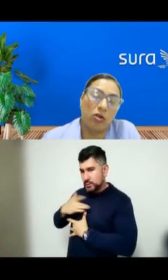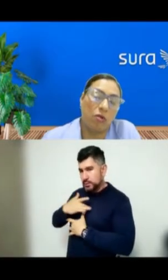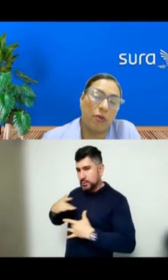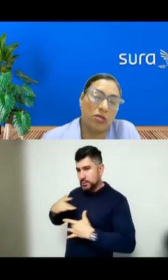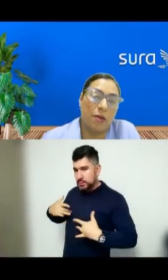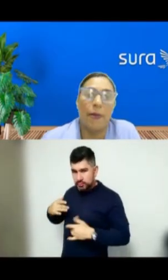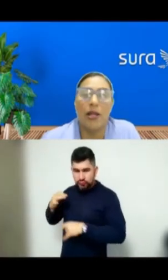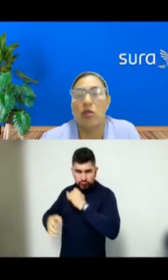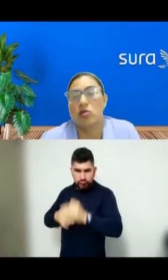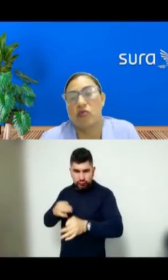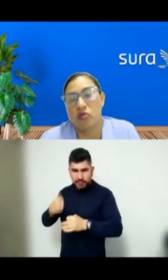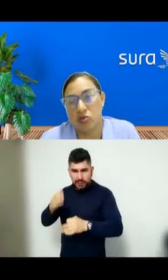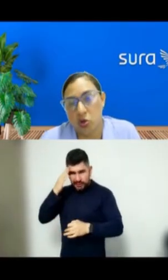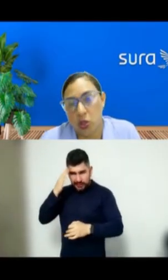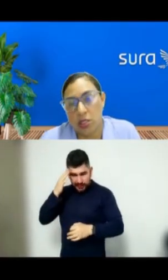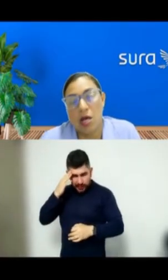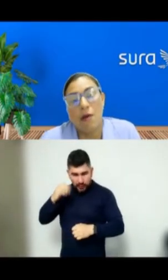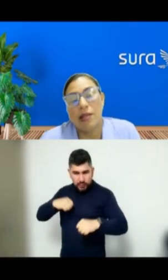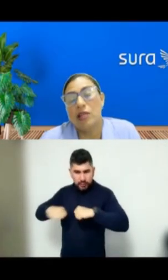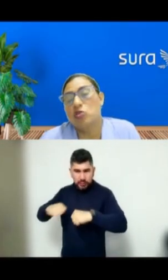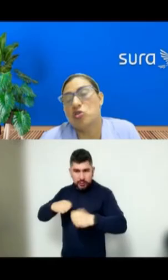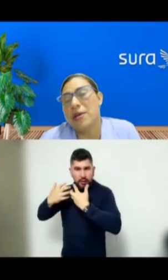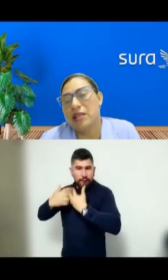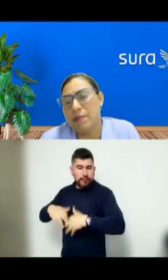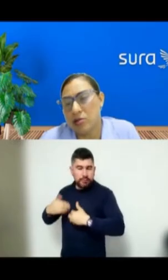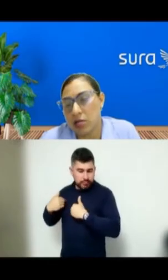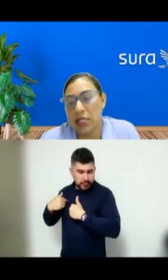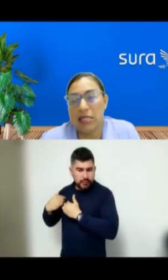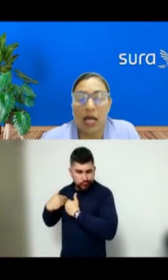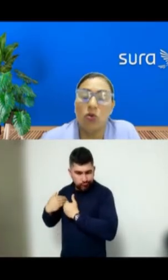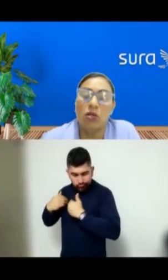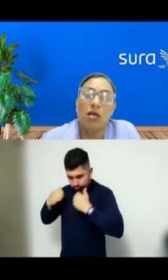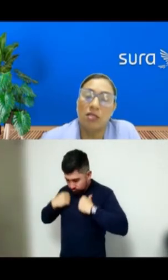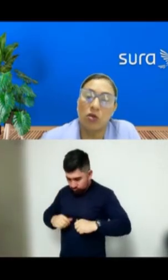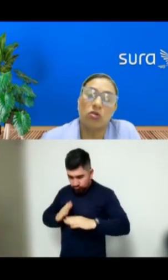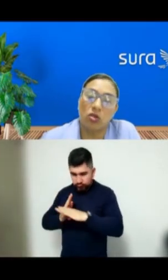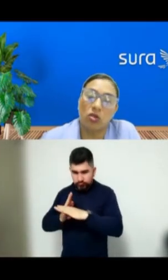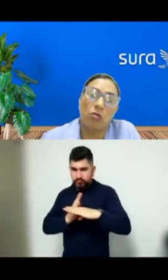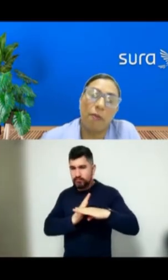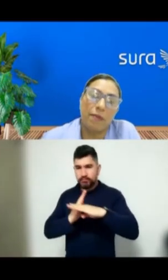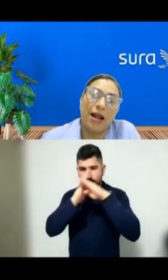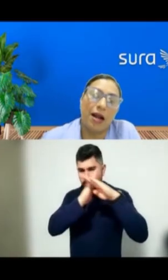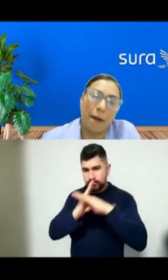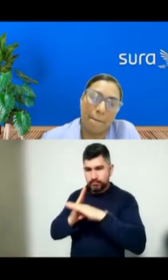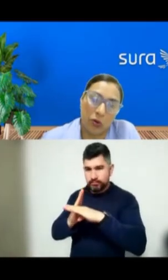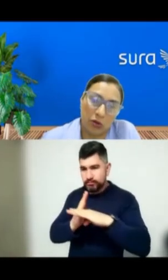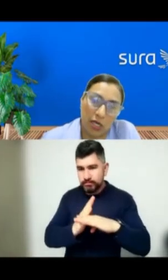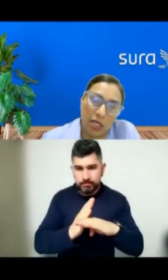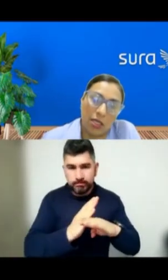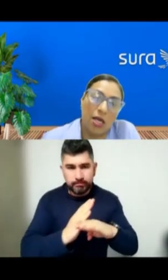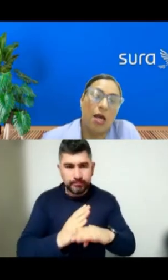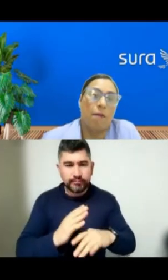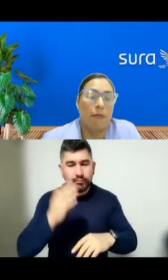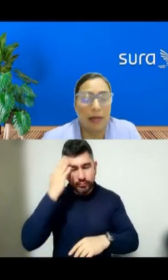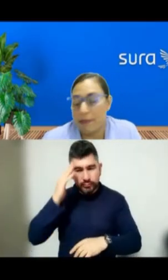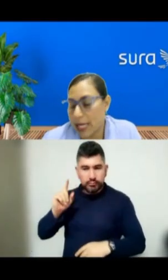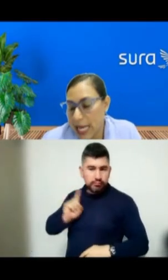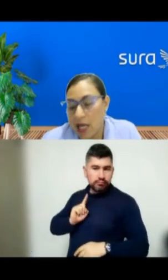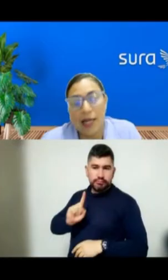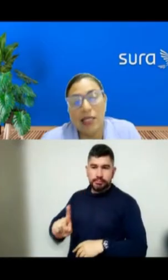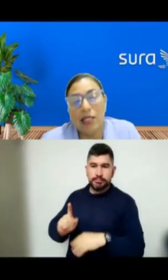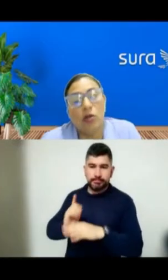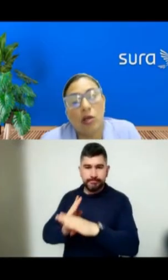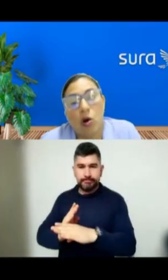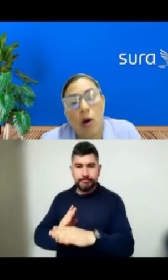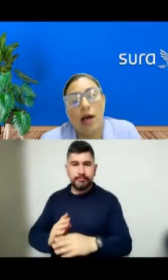los que está expuesto al momento de desempeño de sus funciones. ¿Verdad? No solamente el personal de salud, sino nosotros como primer respondiente.